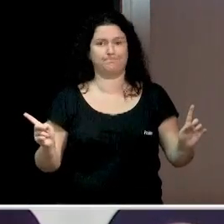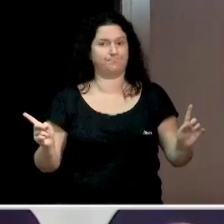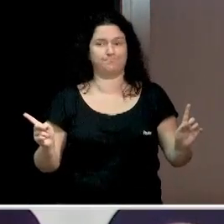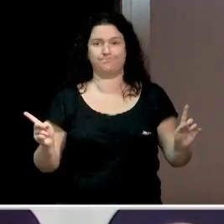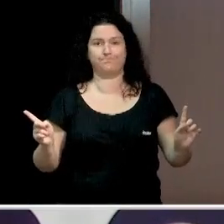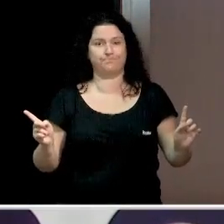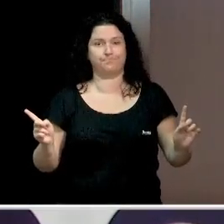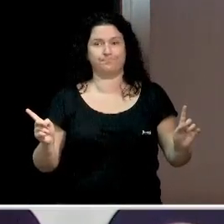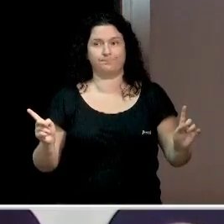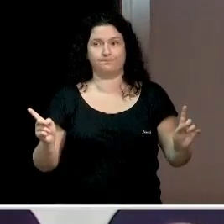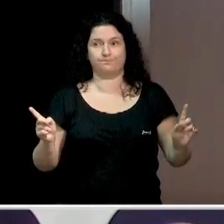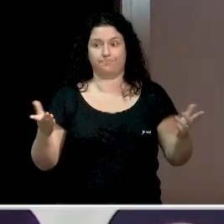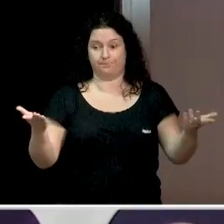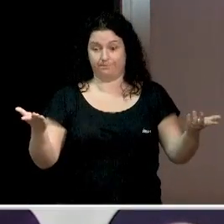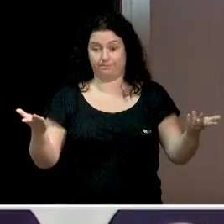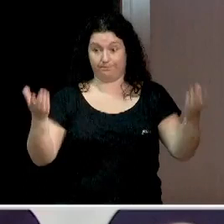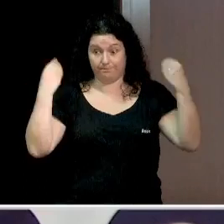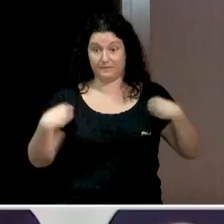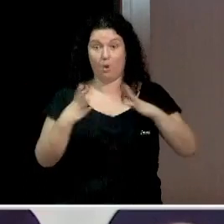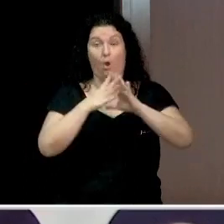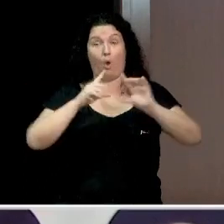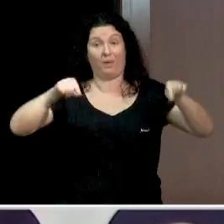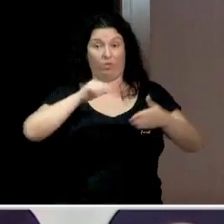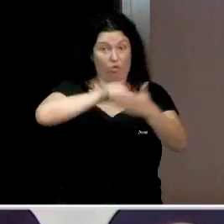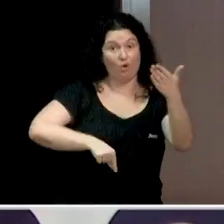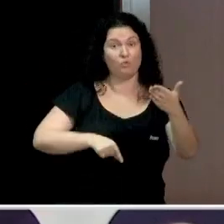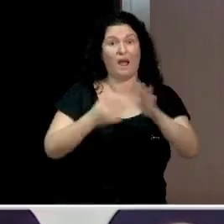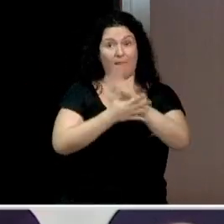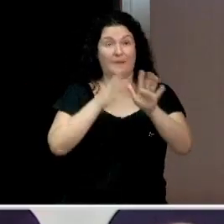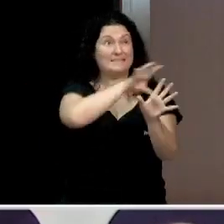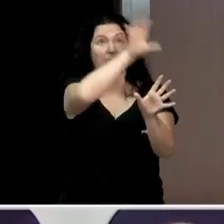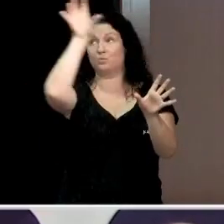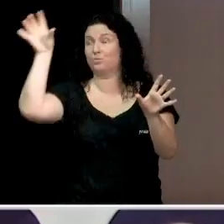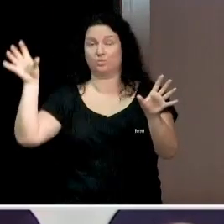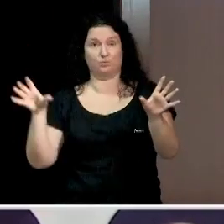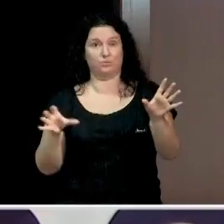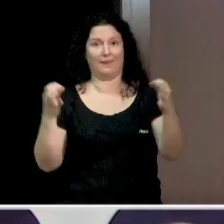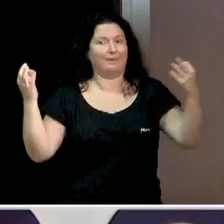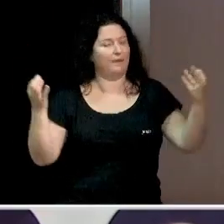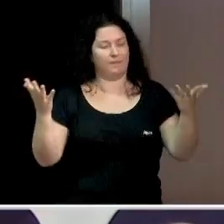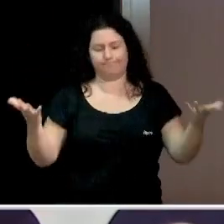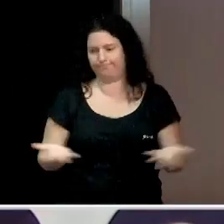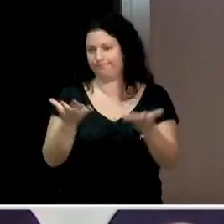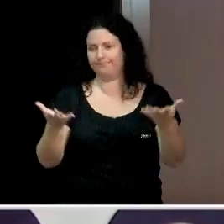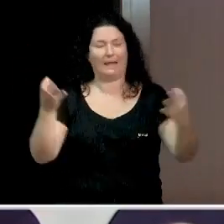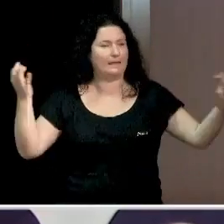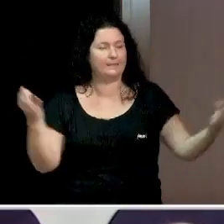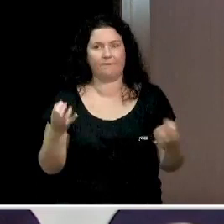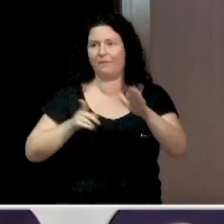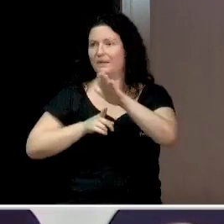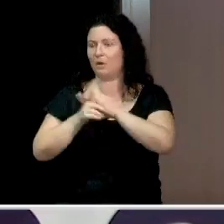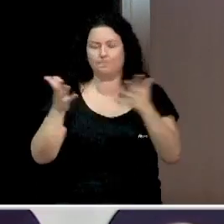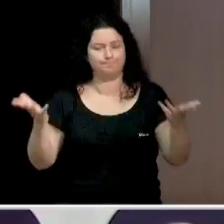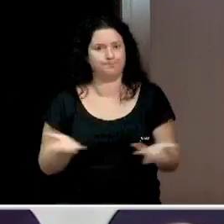parte de la convención de que los estados potenciaran la investigación, el